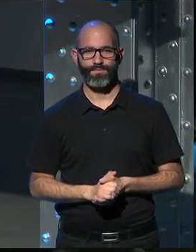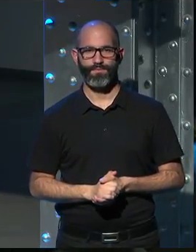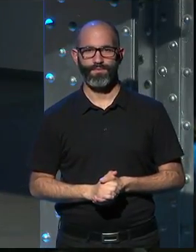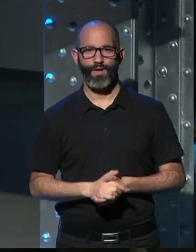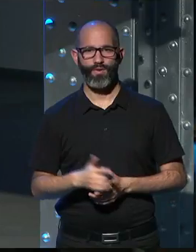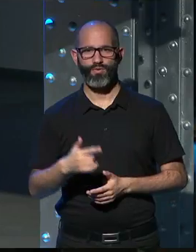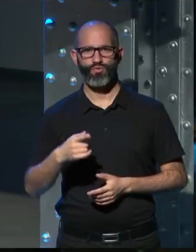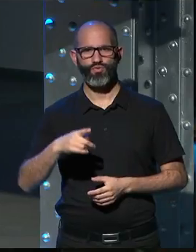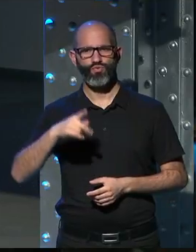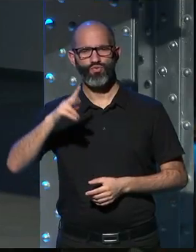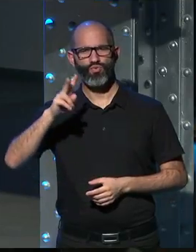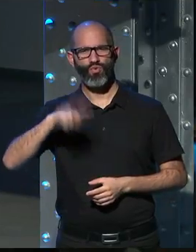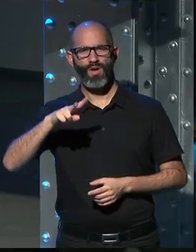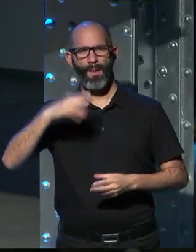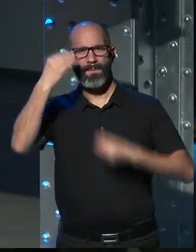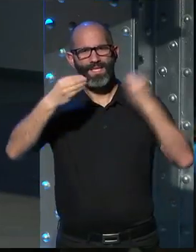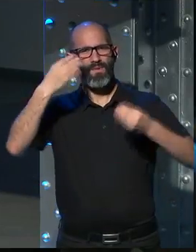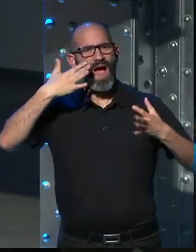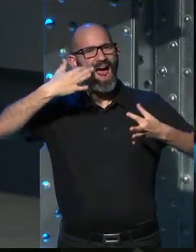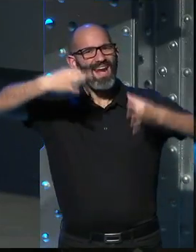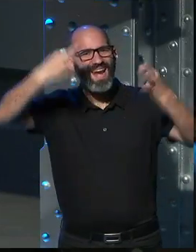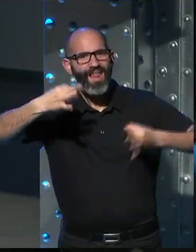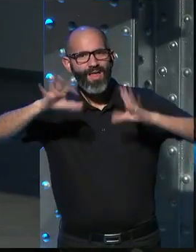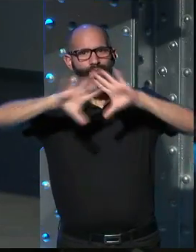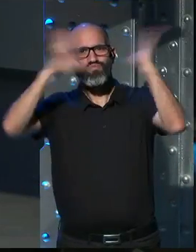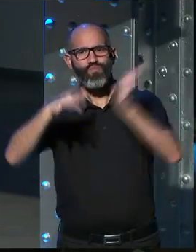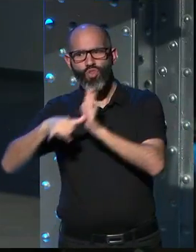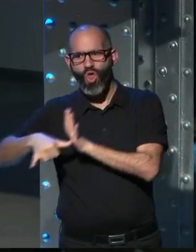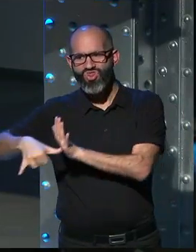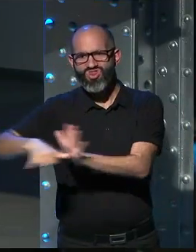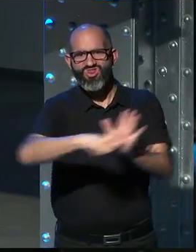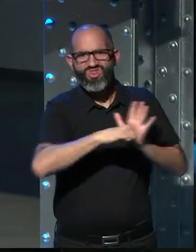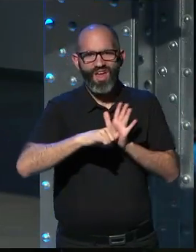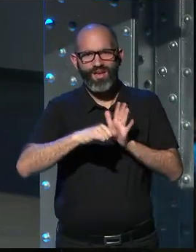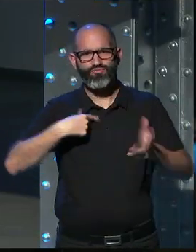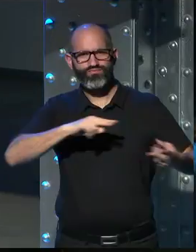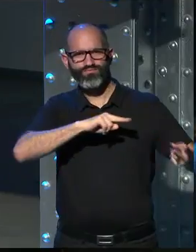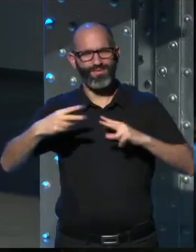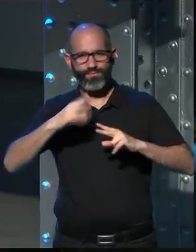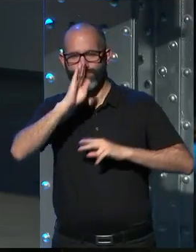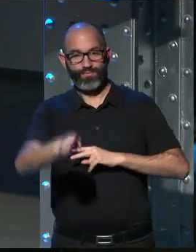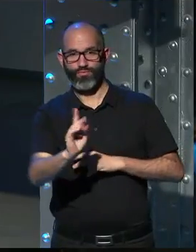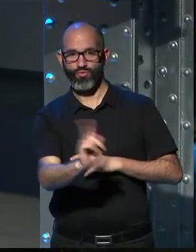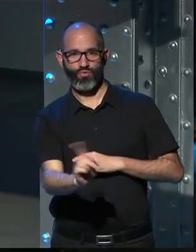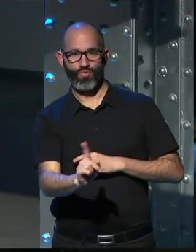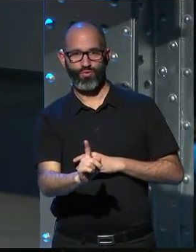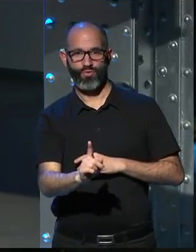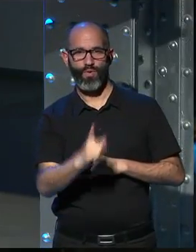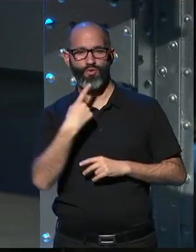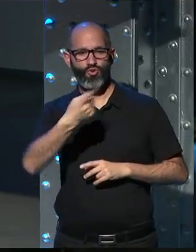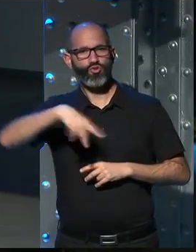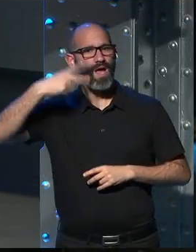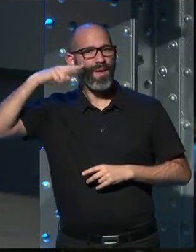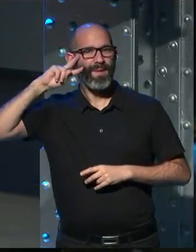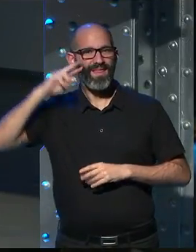Nunca interpretamos la realidad, el mundo que nos rodea, de manera directa. Nuestra experiencia del mundo